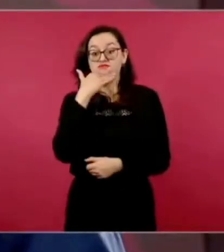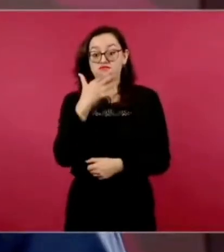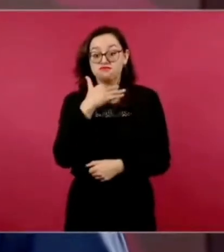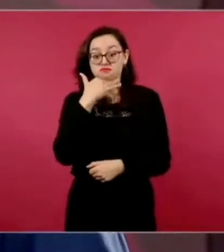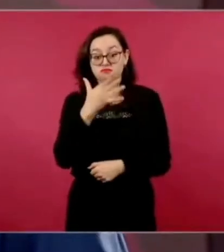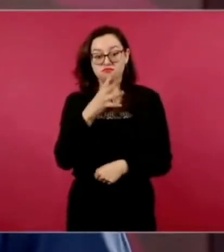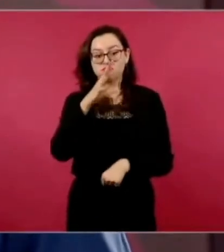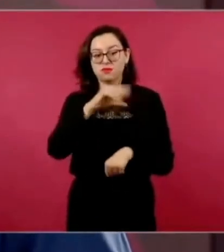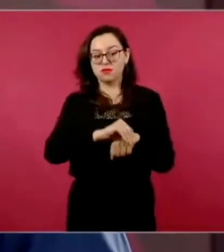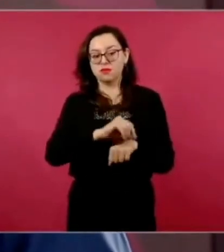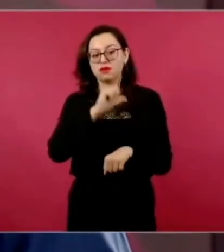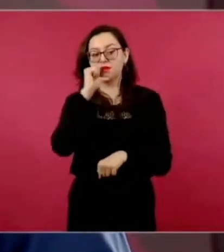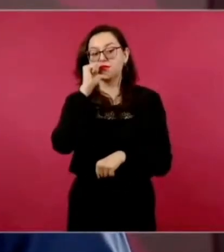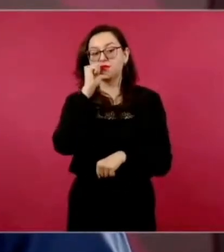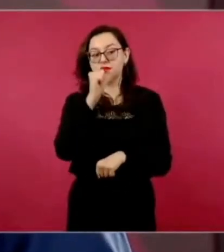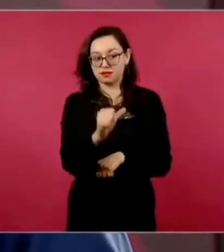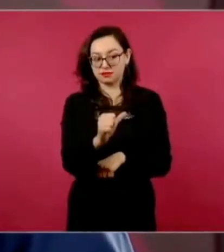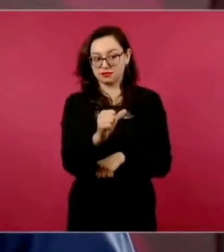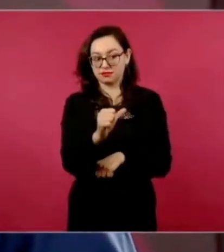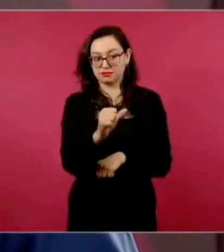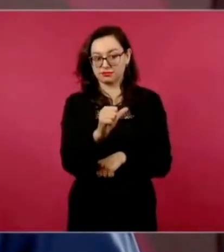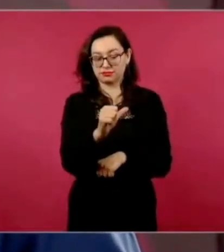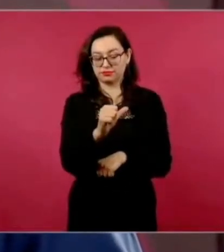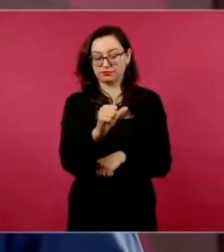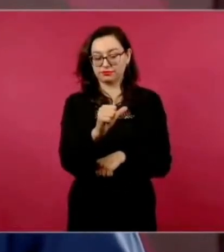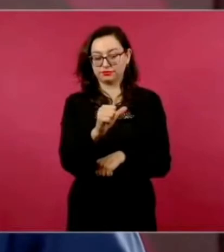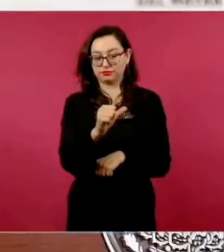es un país